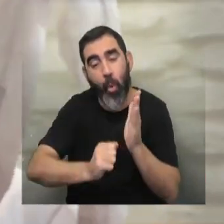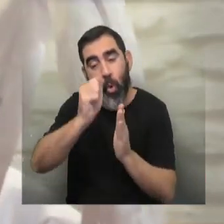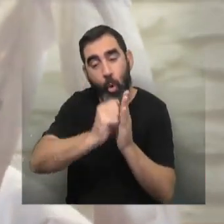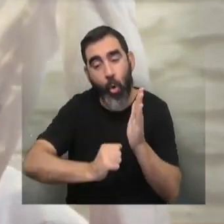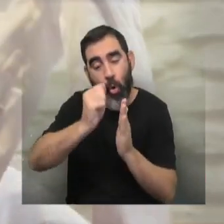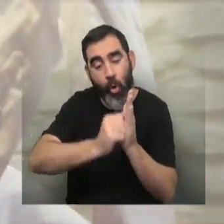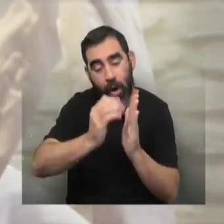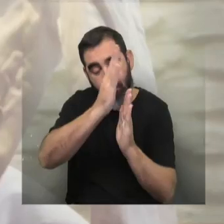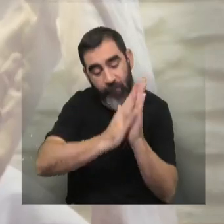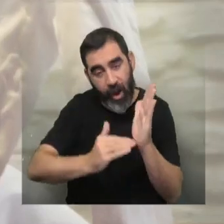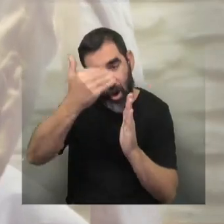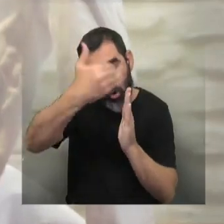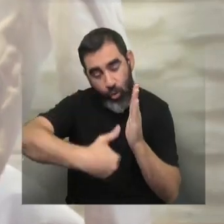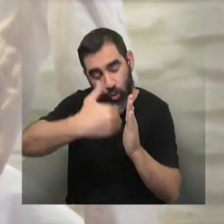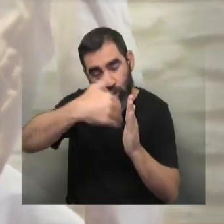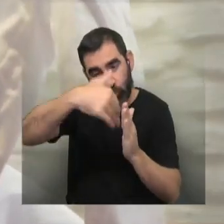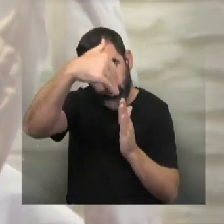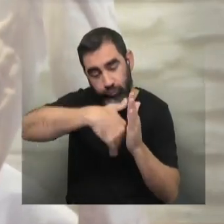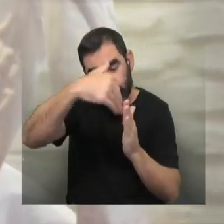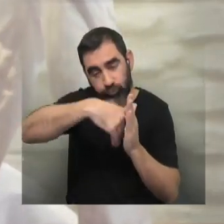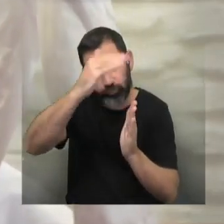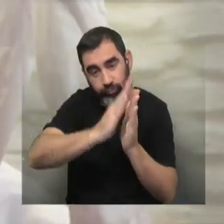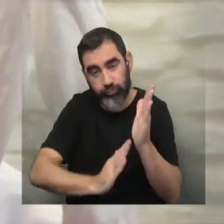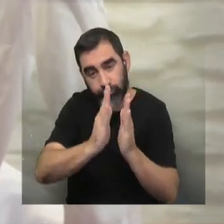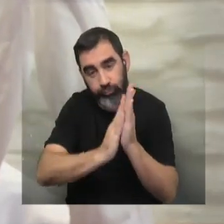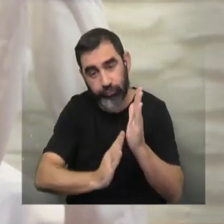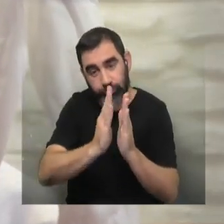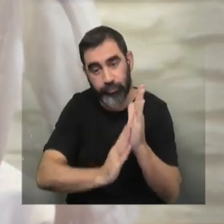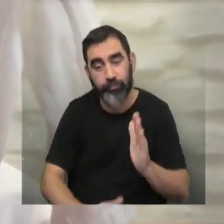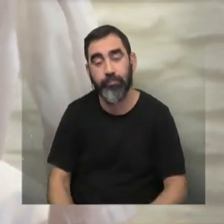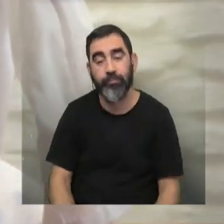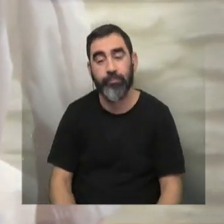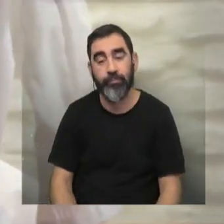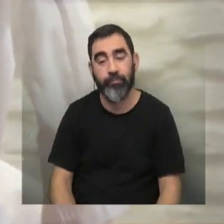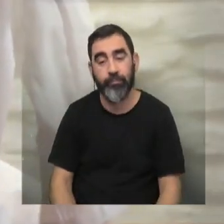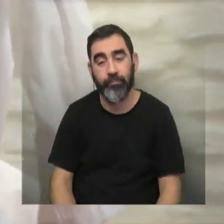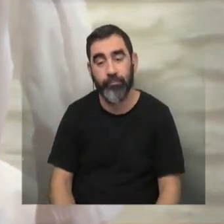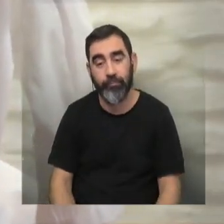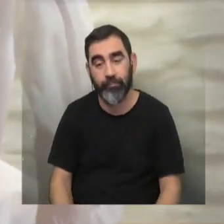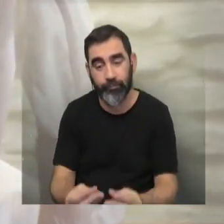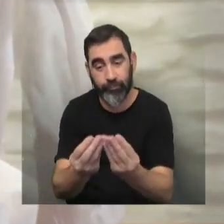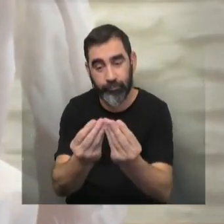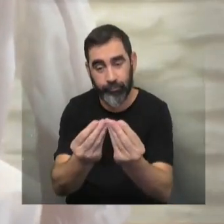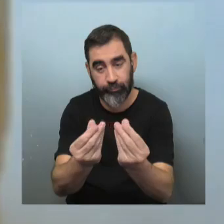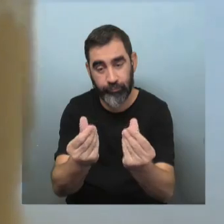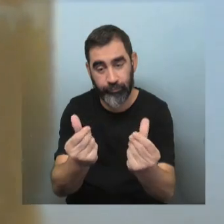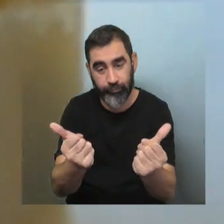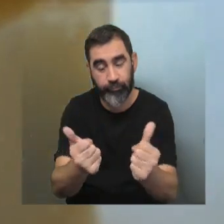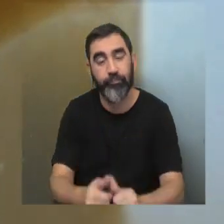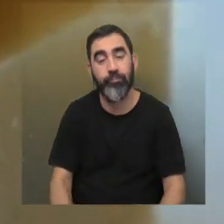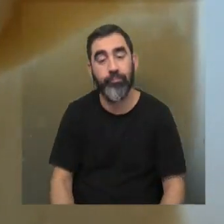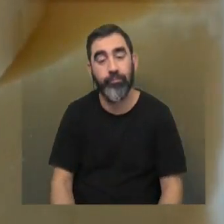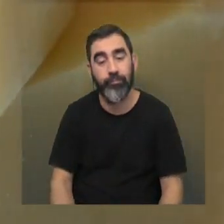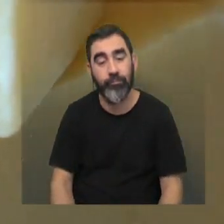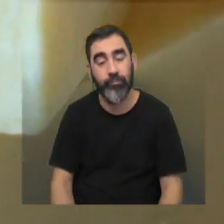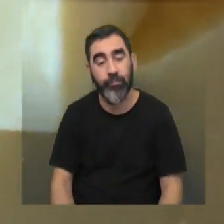esponjita, con un paño, voy ayudando a que esta mancha vaya saliendo y que no se extienda.